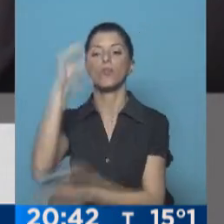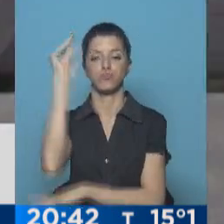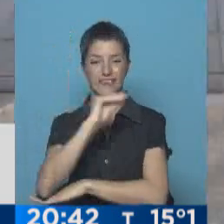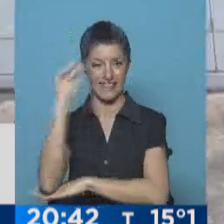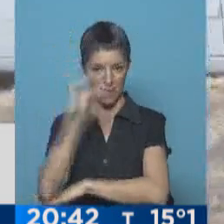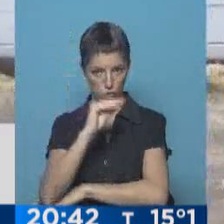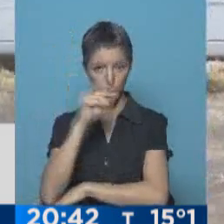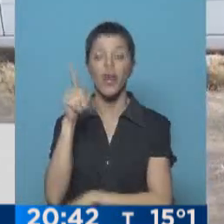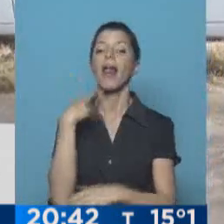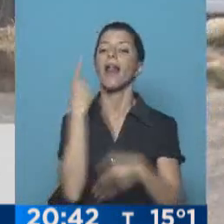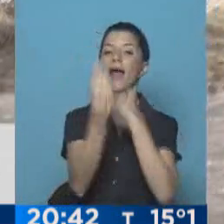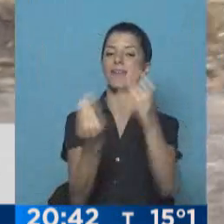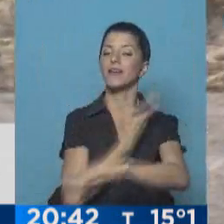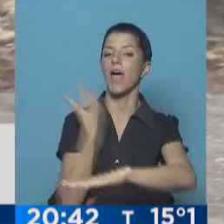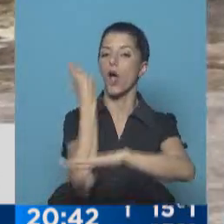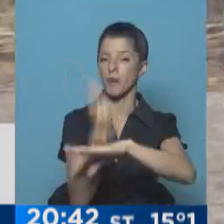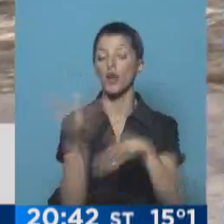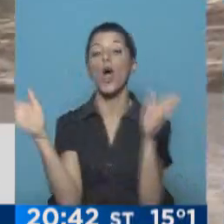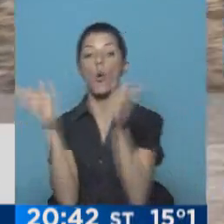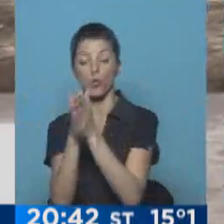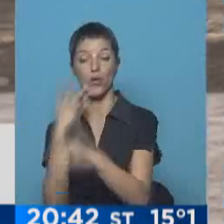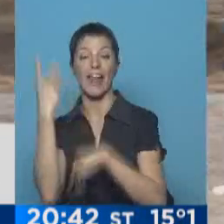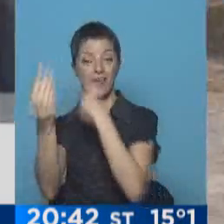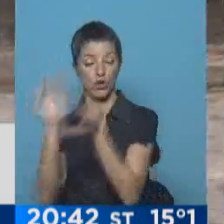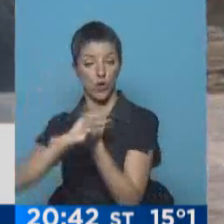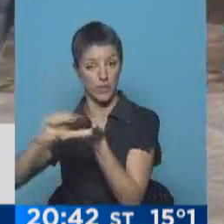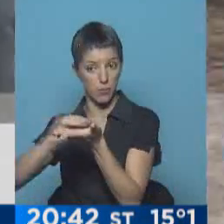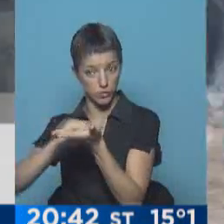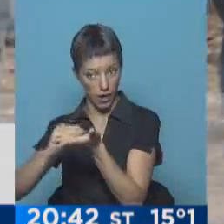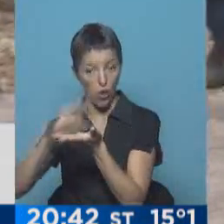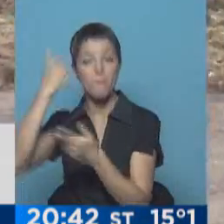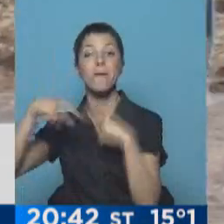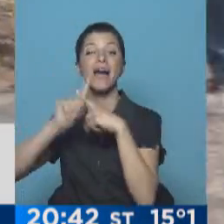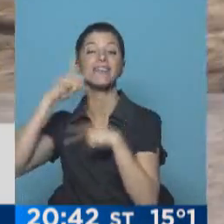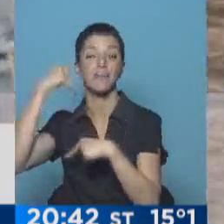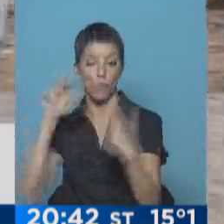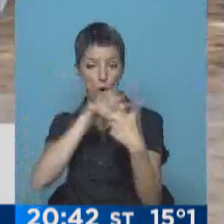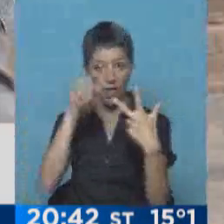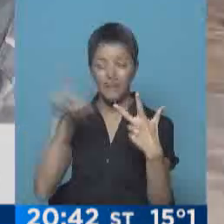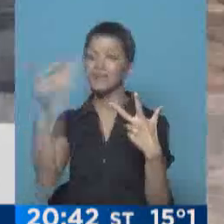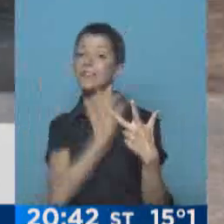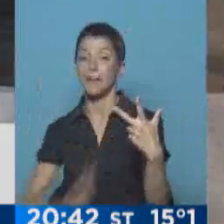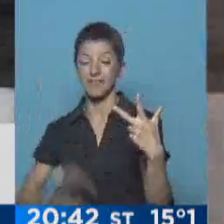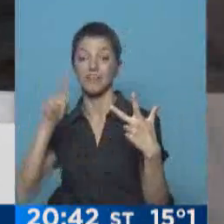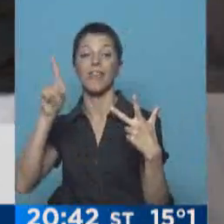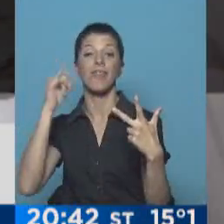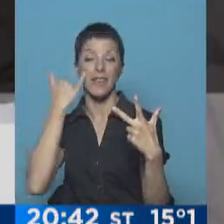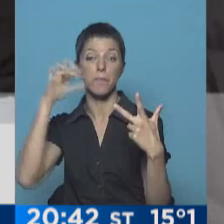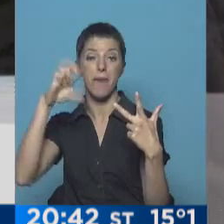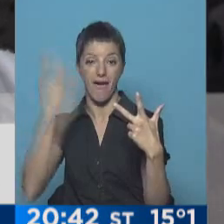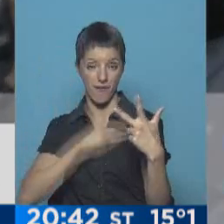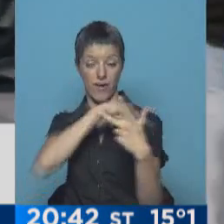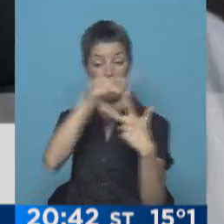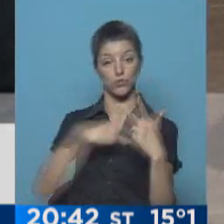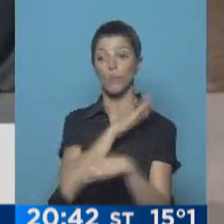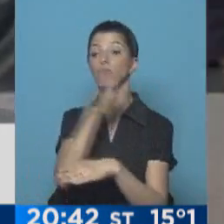La candidata a gobernadora junto al candidato a diputado Máximo Kirchner y el presidente de YPF Miguel Galucho visitó